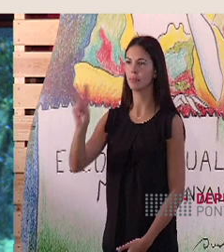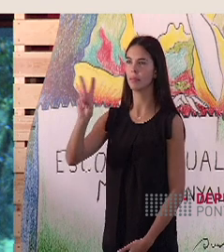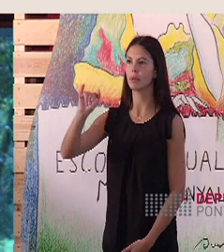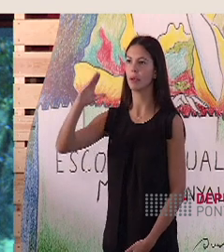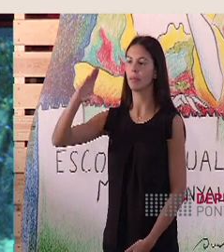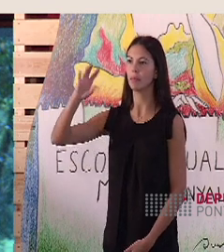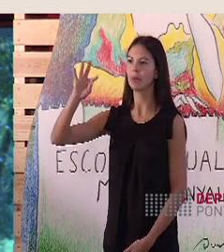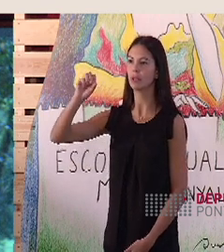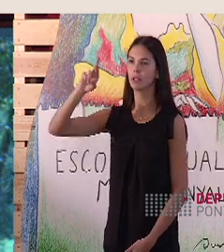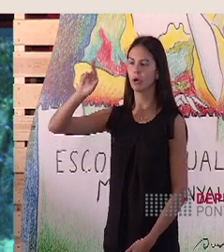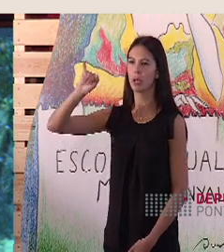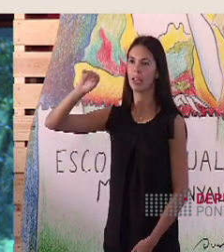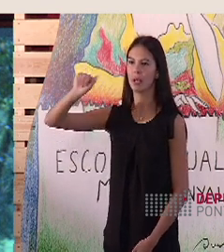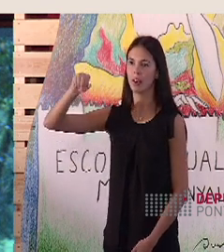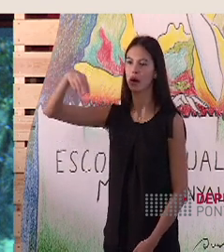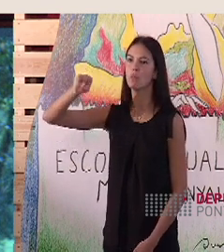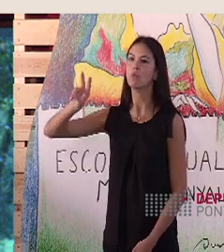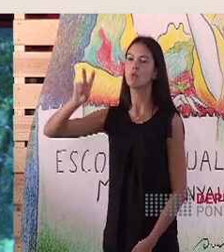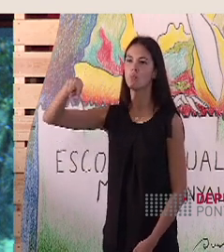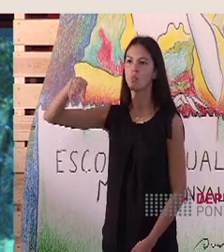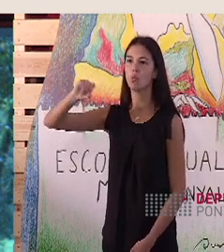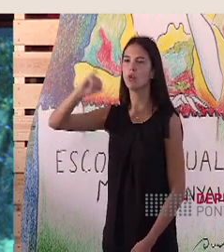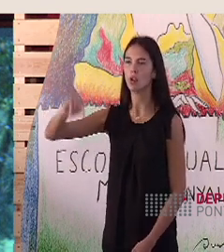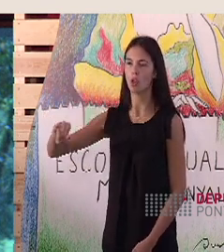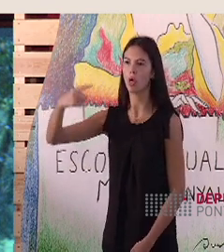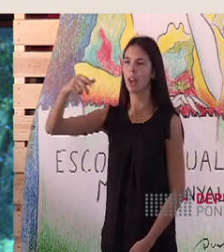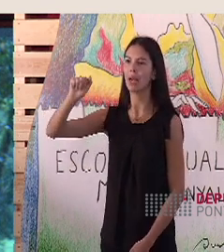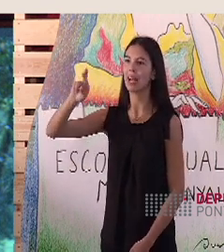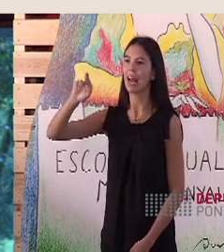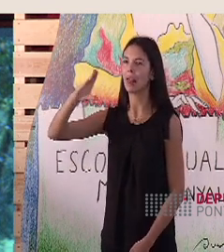Victoria Muñoz García, 18 anos.